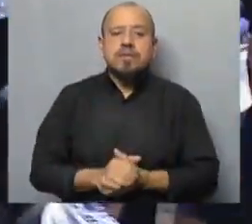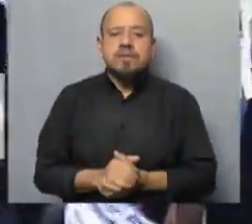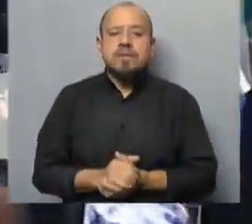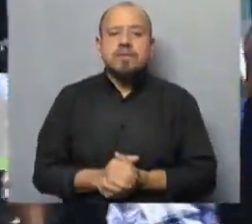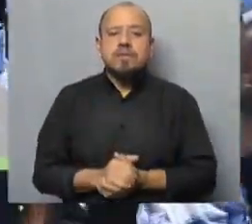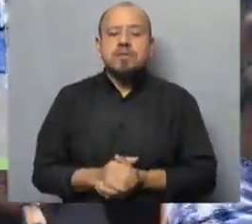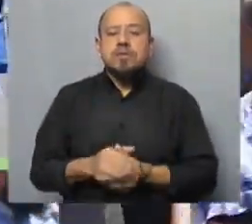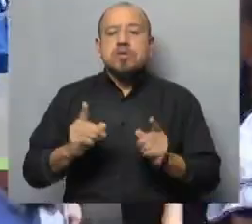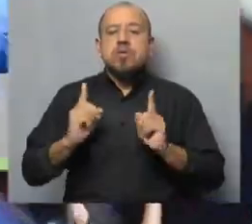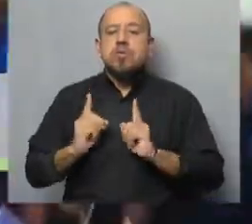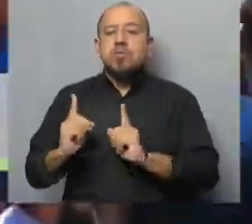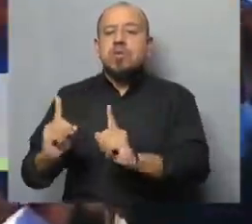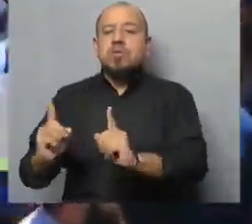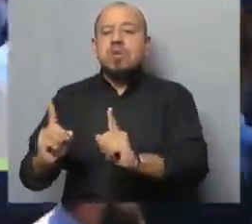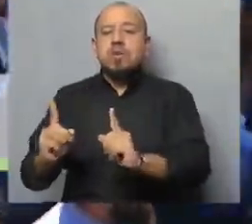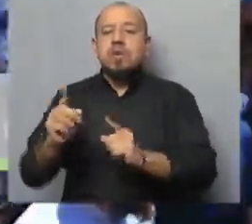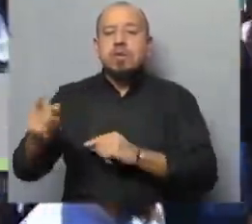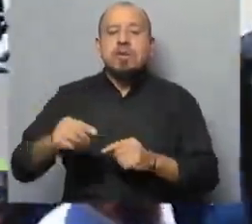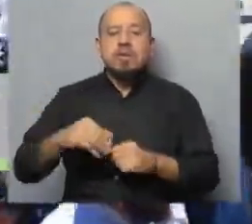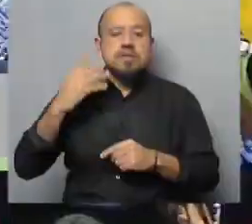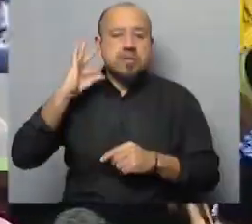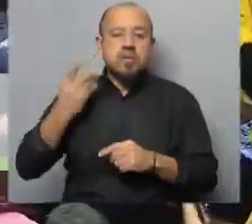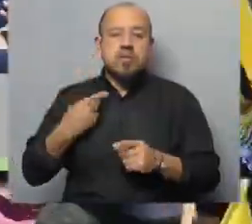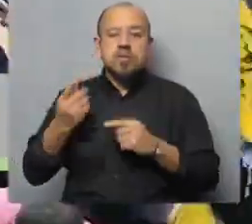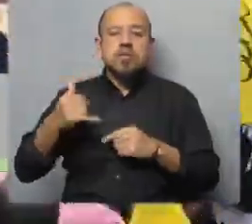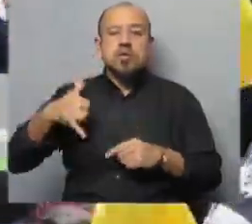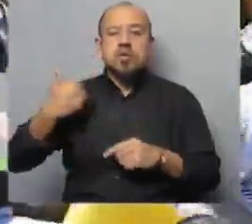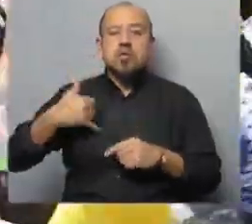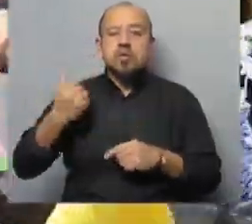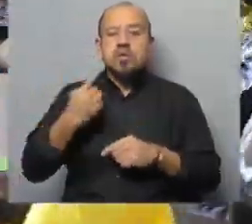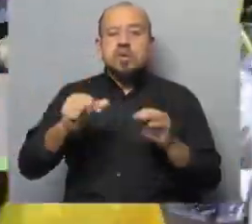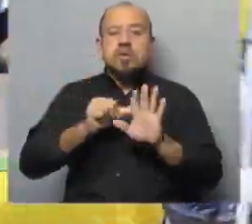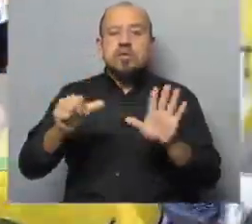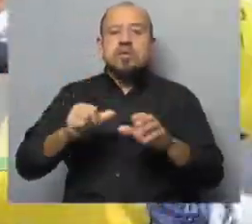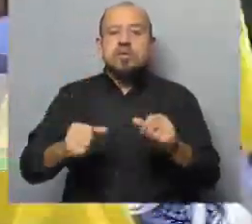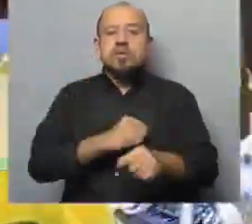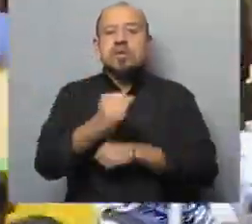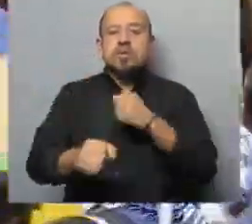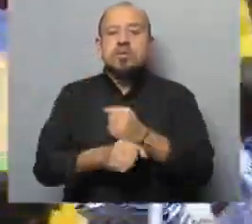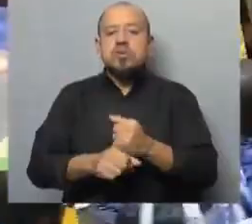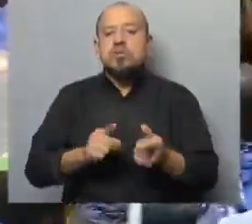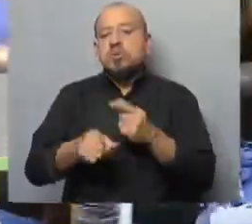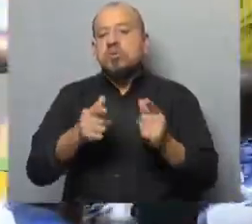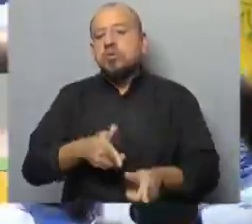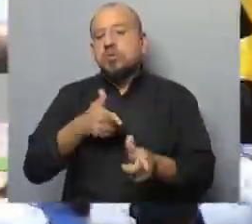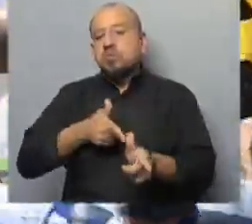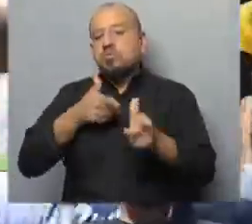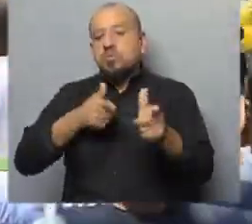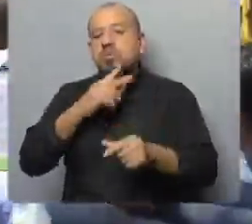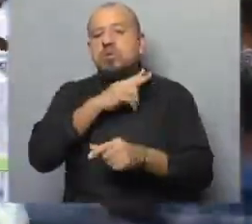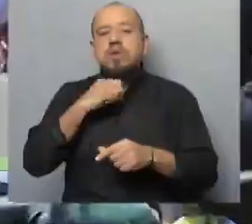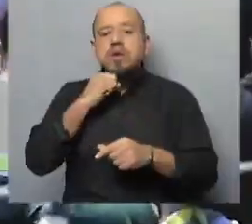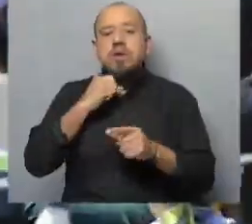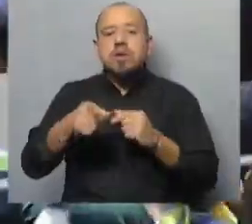funeral masivo en cisjordania en homenaje a joven de 16 años asesinado por el ejército de israel